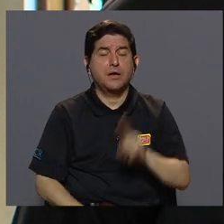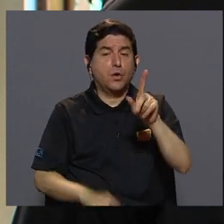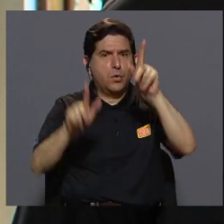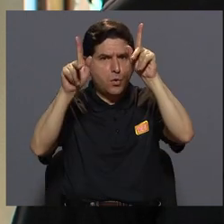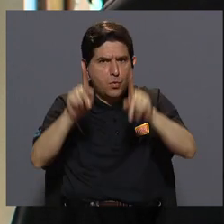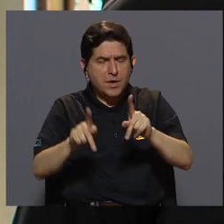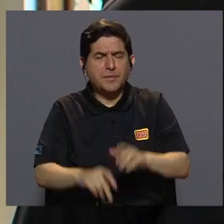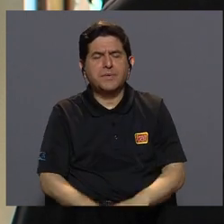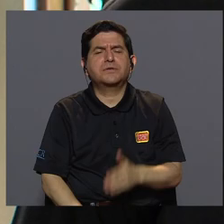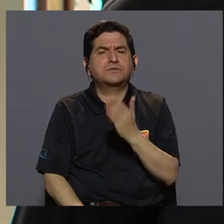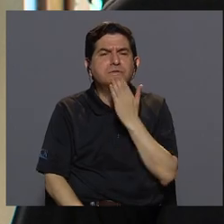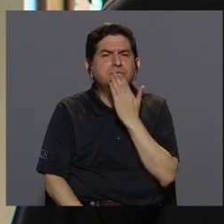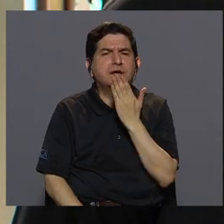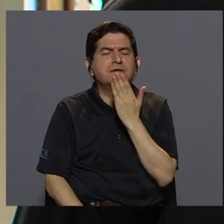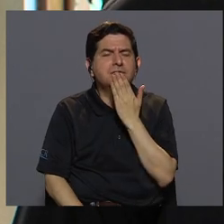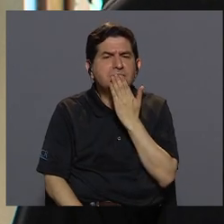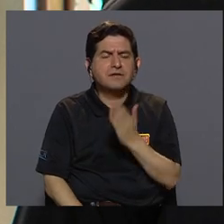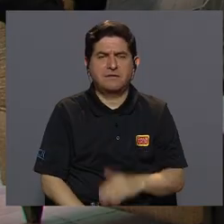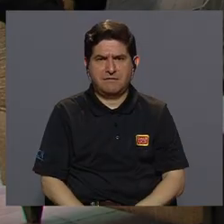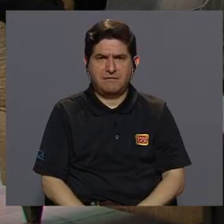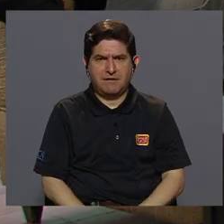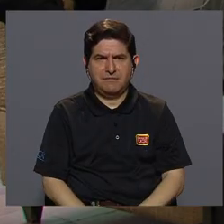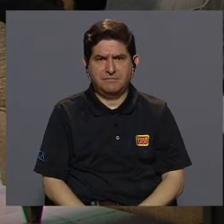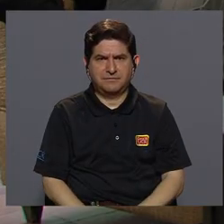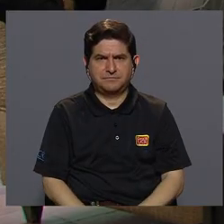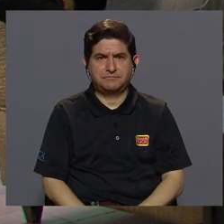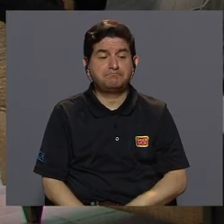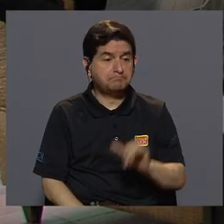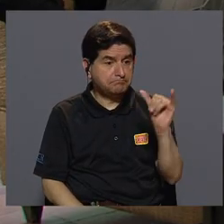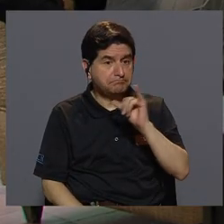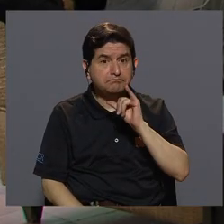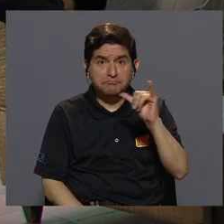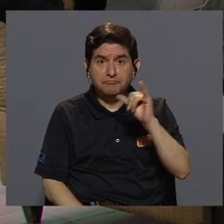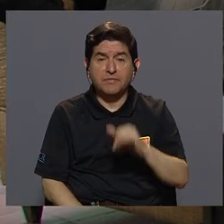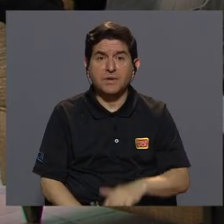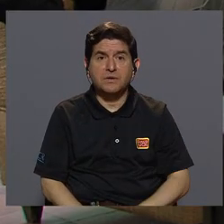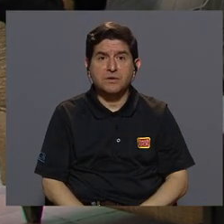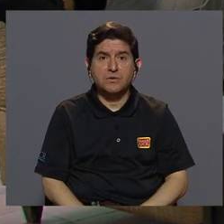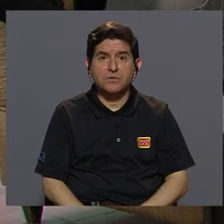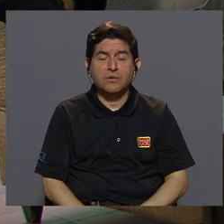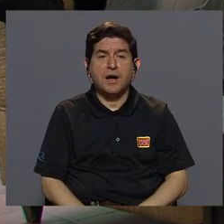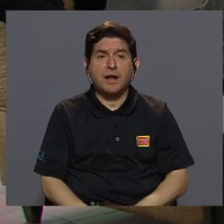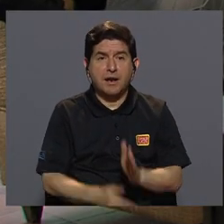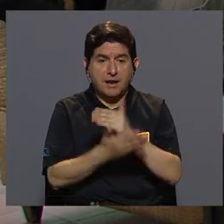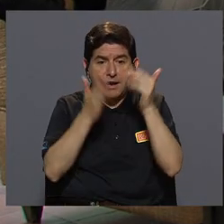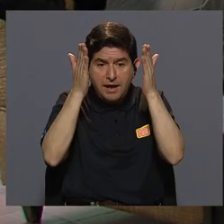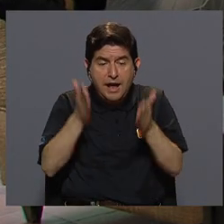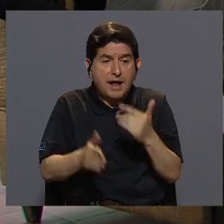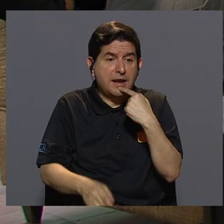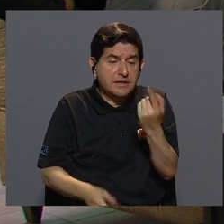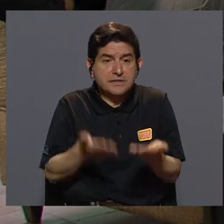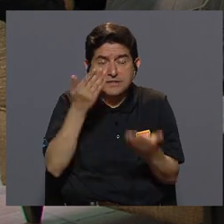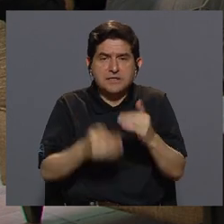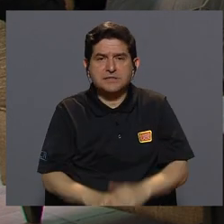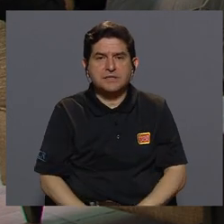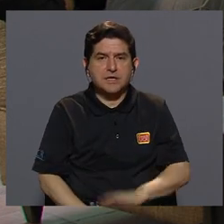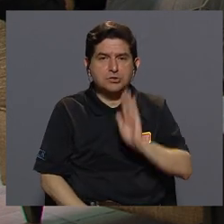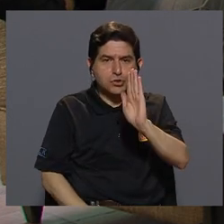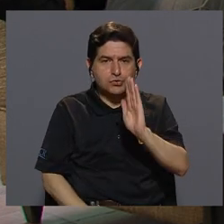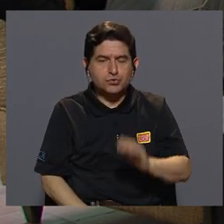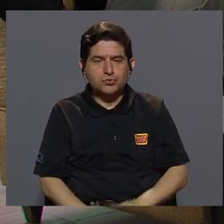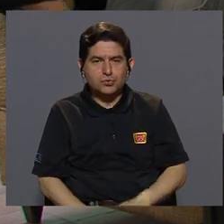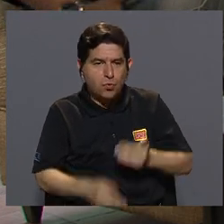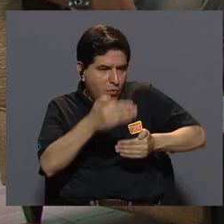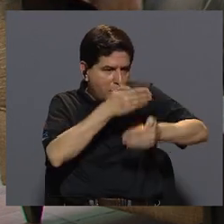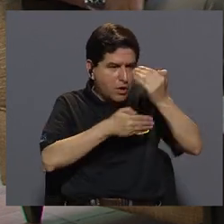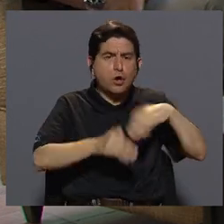una persona indígena que es también... alguien que le podríamos decir que es un ancestro suyo